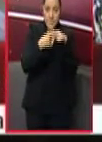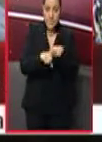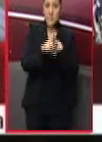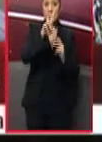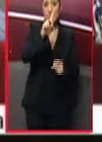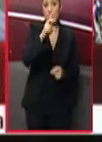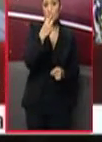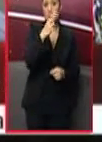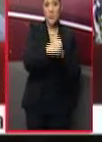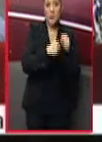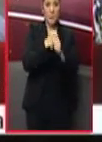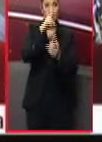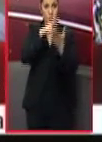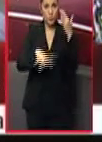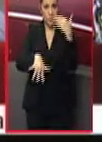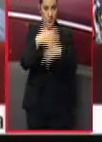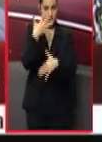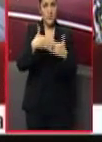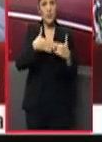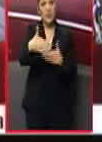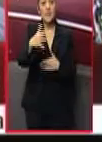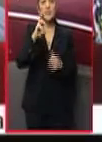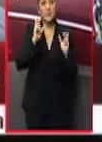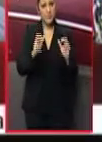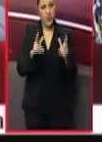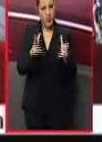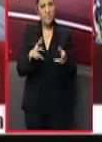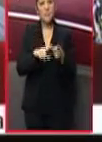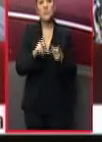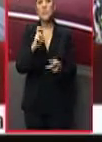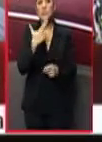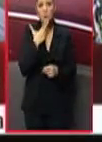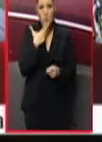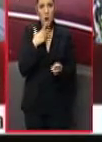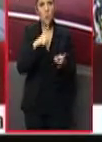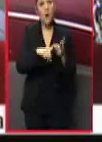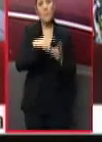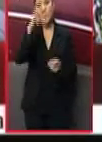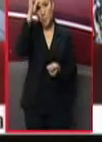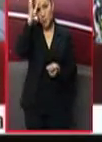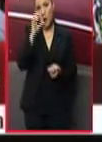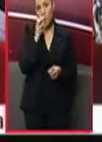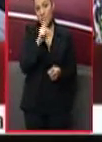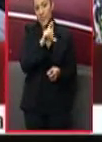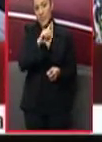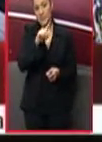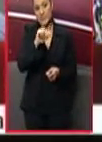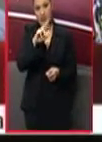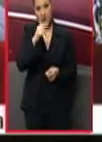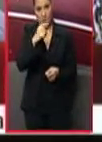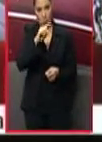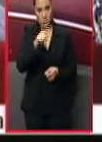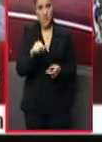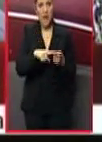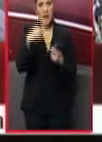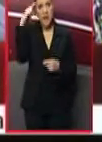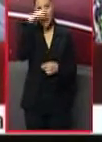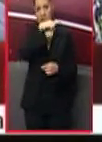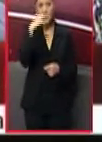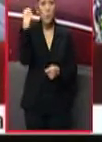2015 en los estados de Chiapas, Chihuahua, Coahuila de Zaragoza, Nayarit,